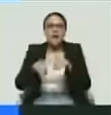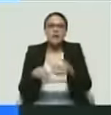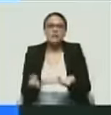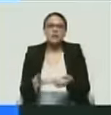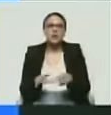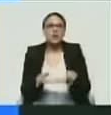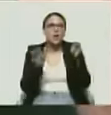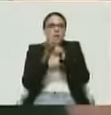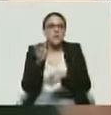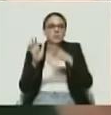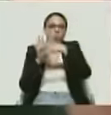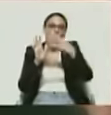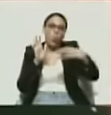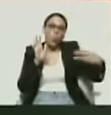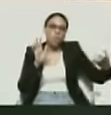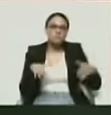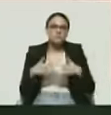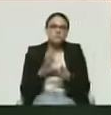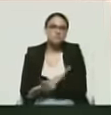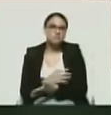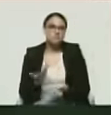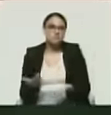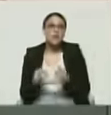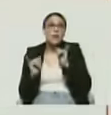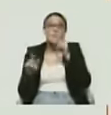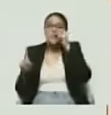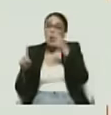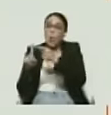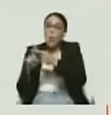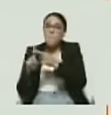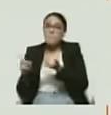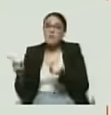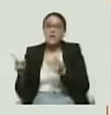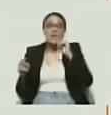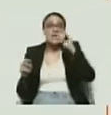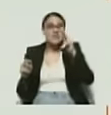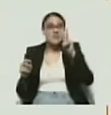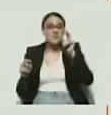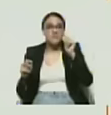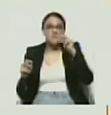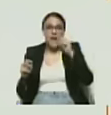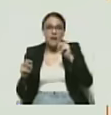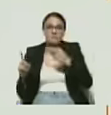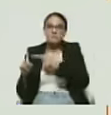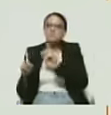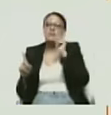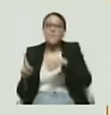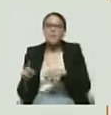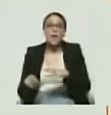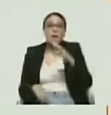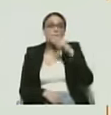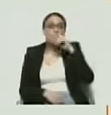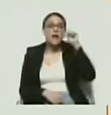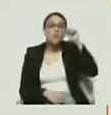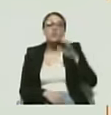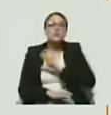Este asesino, este narcotraficante, este criminal llamado Iván Duque, Maduro tiene montado un fraude.